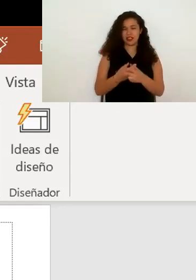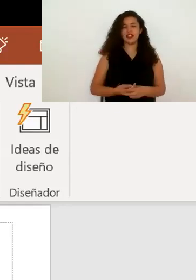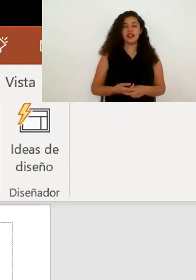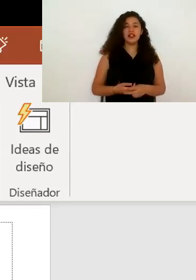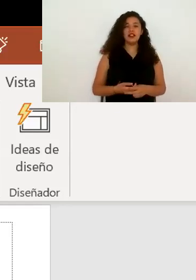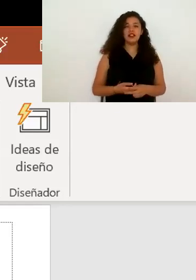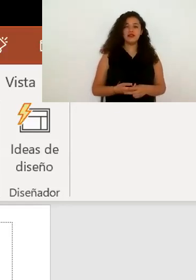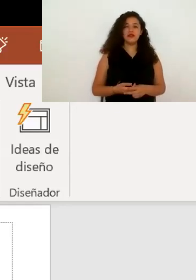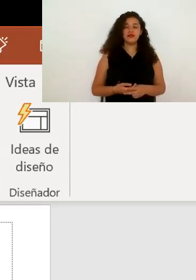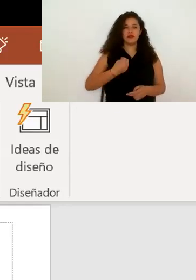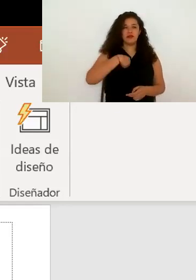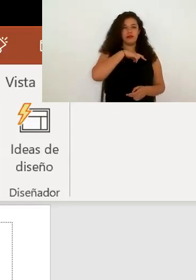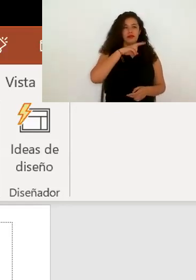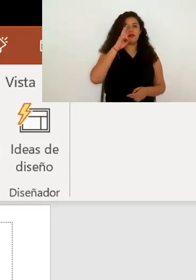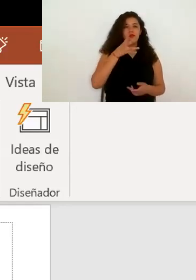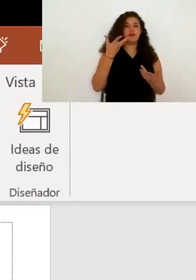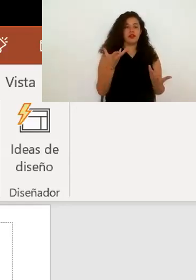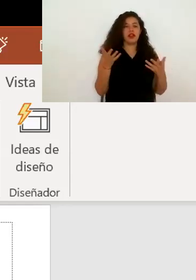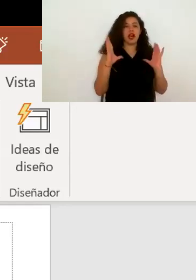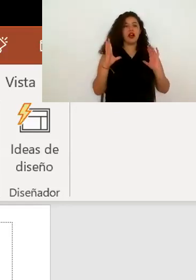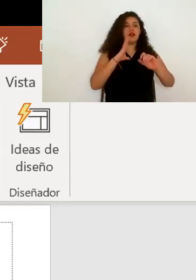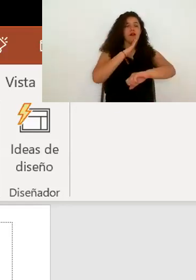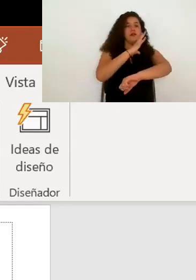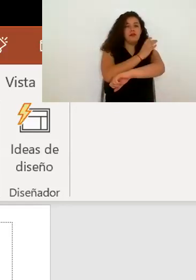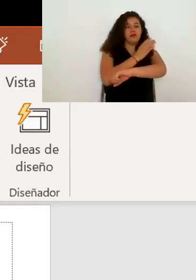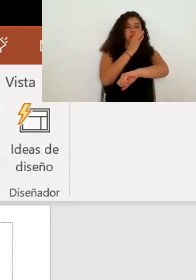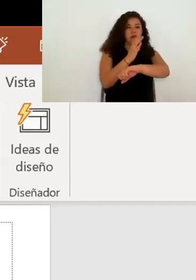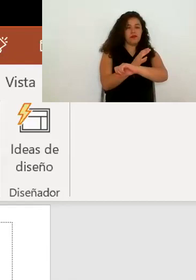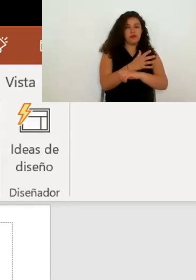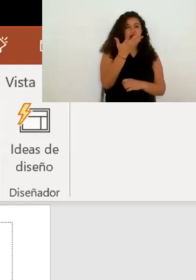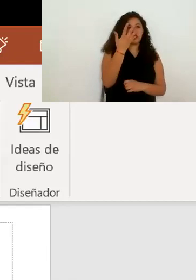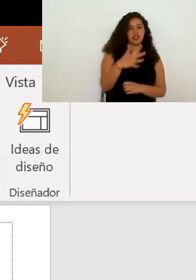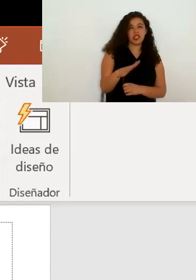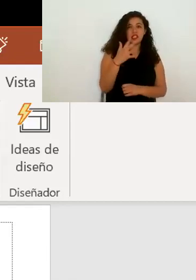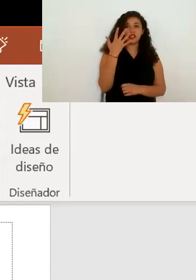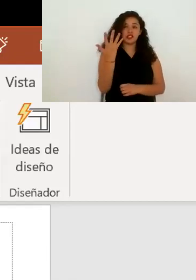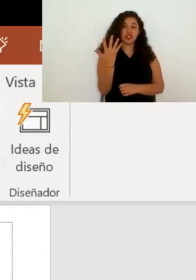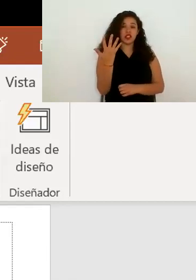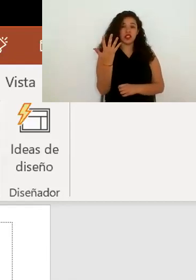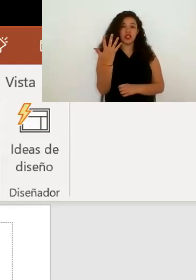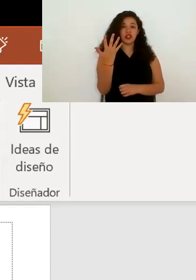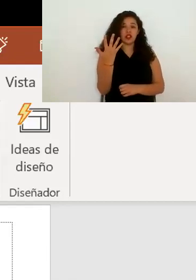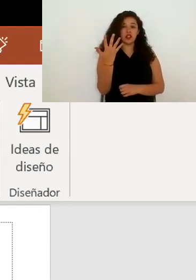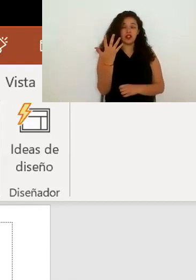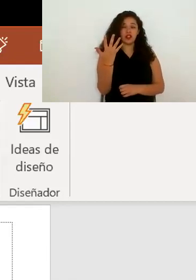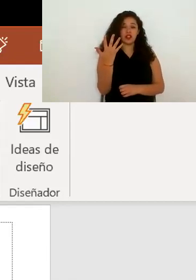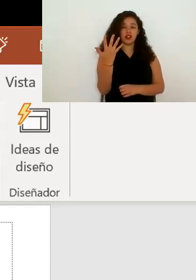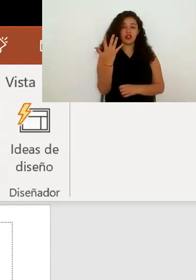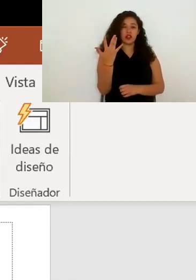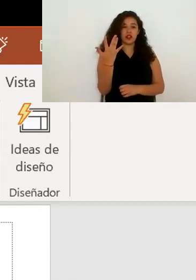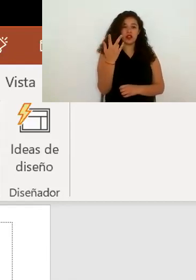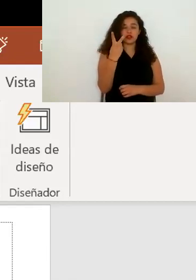que hay compañeros que ya llevan 10, 5, ¿no? Algunos son muy recientes, 2